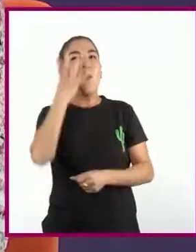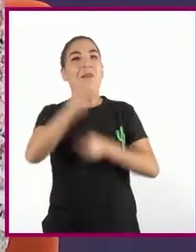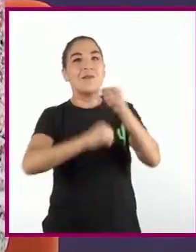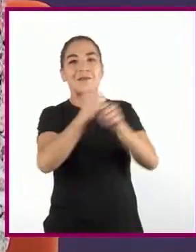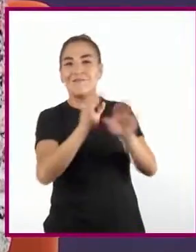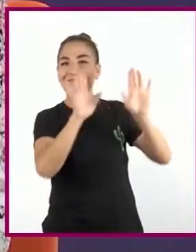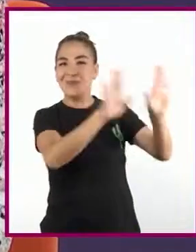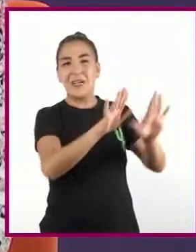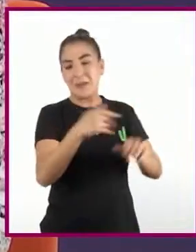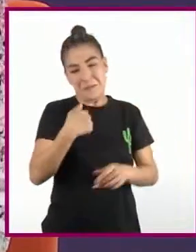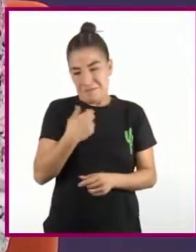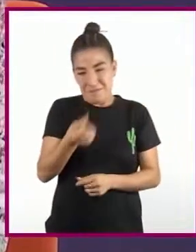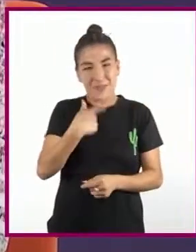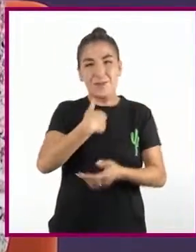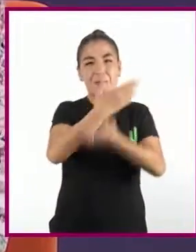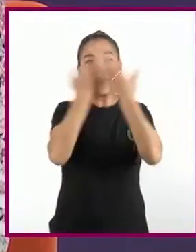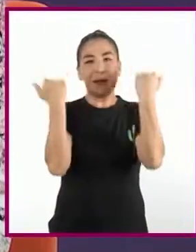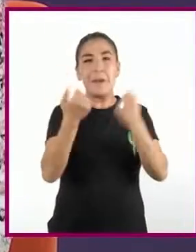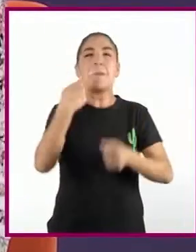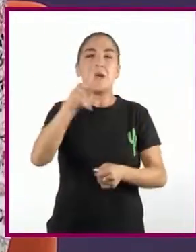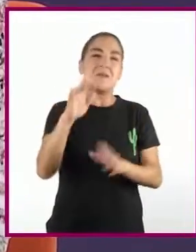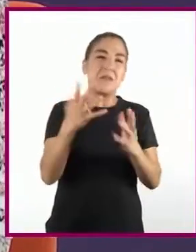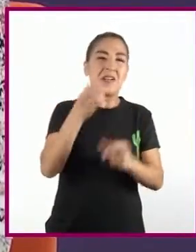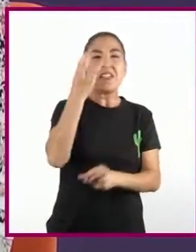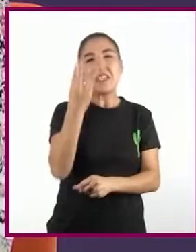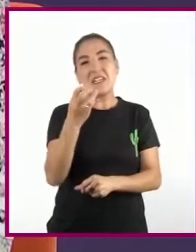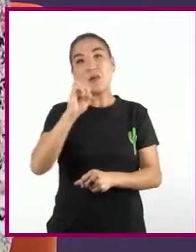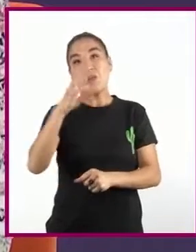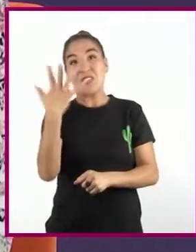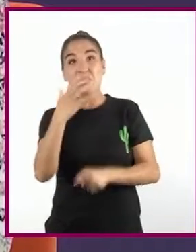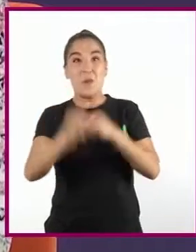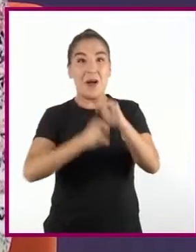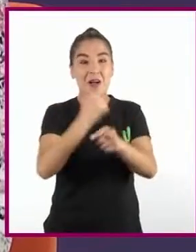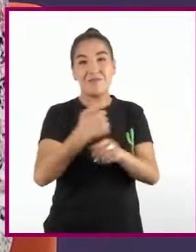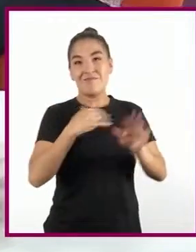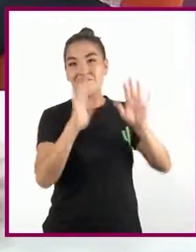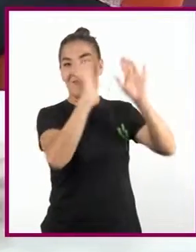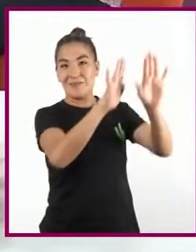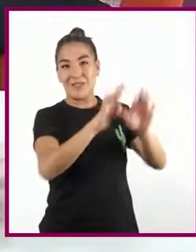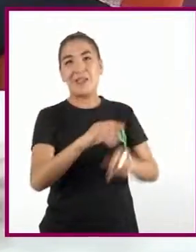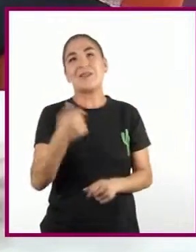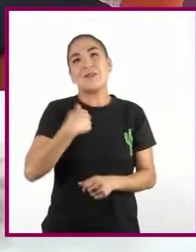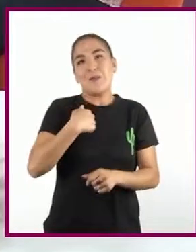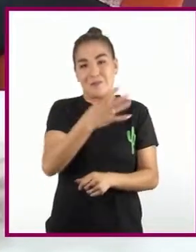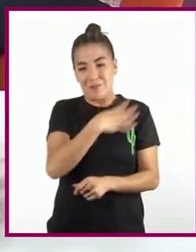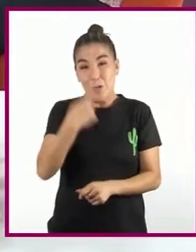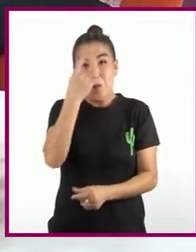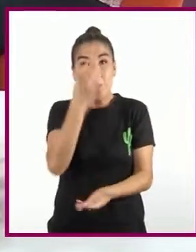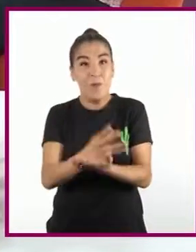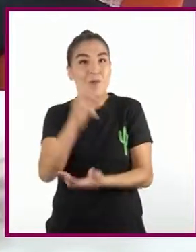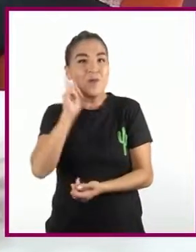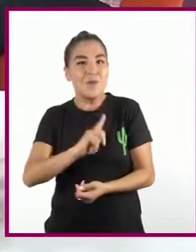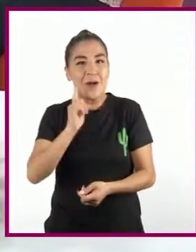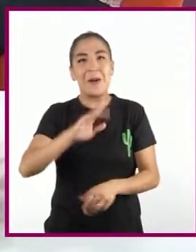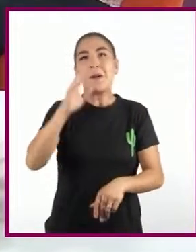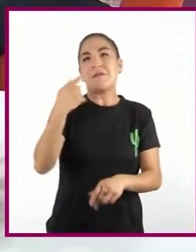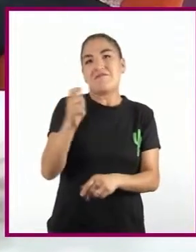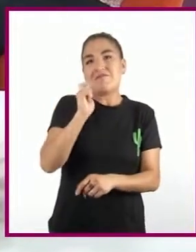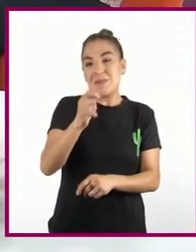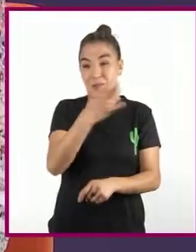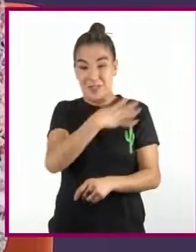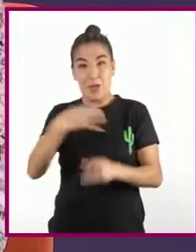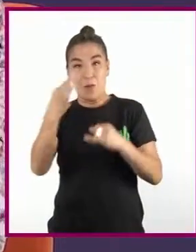tampoco, ¿verdad? Pero sí, al menos estimábamos 3-5 años al extranjero, pues siendo la hija menor, la única mujer, pues el irme a un